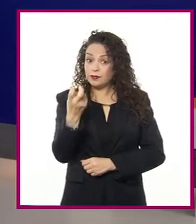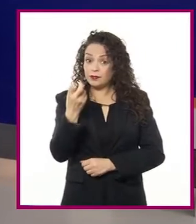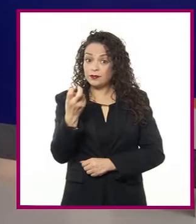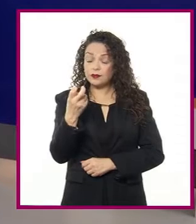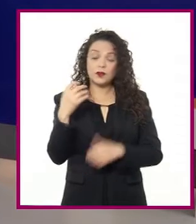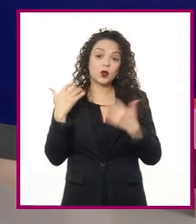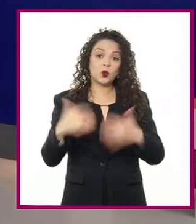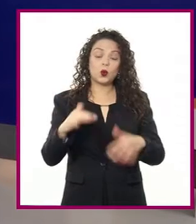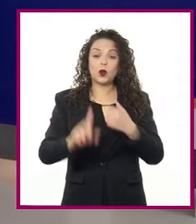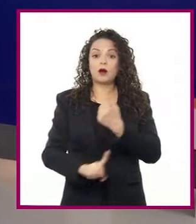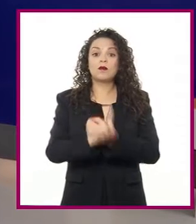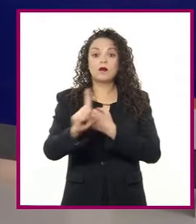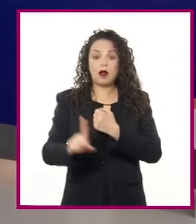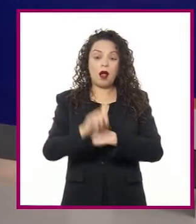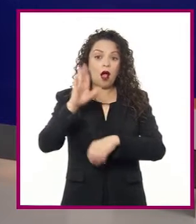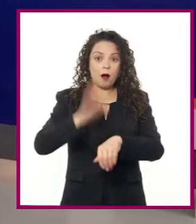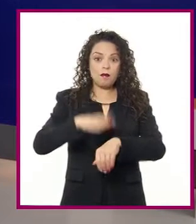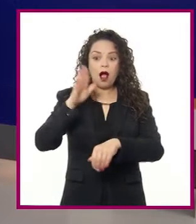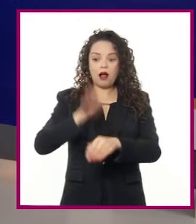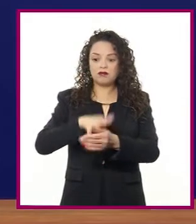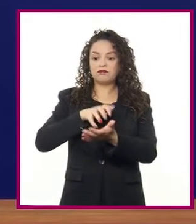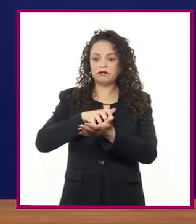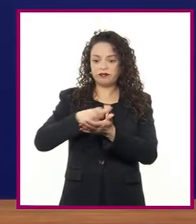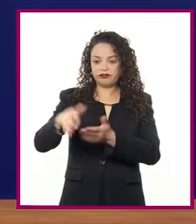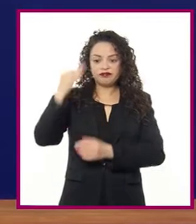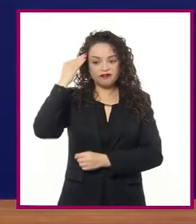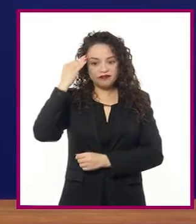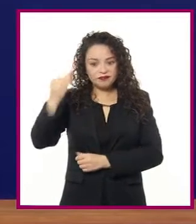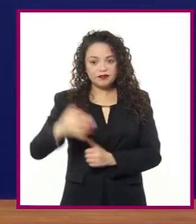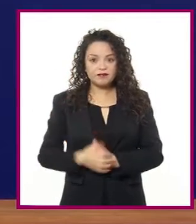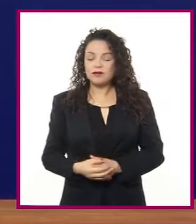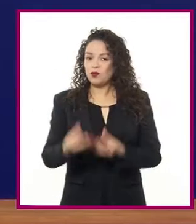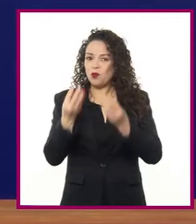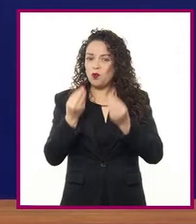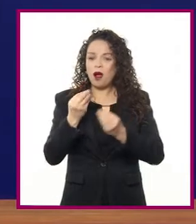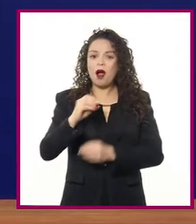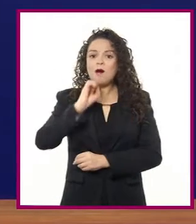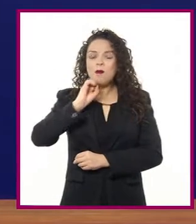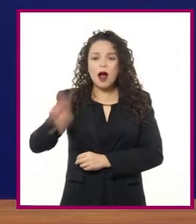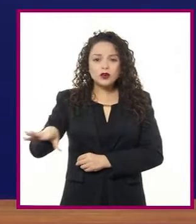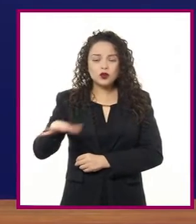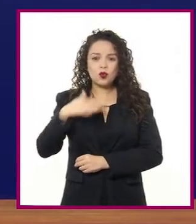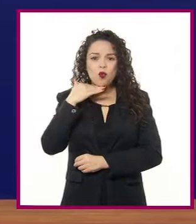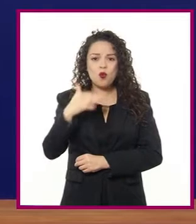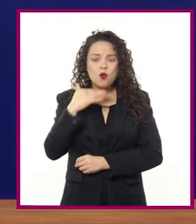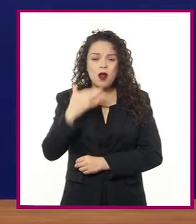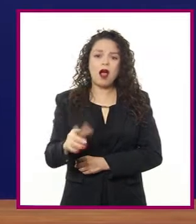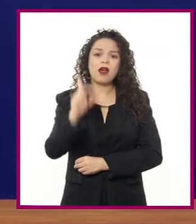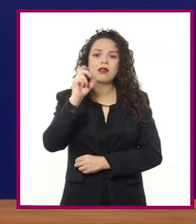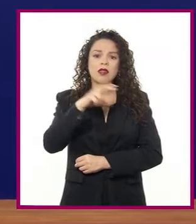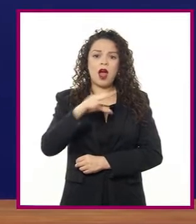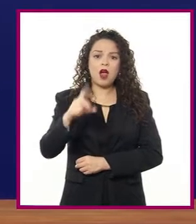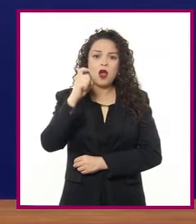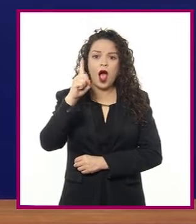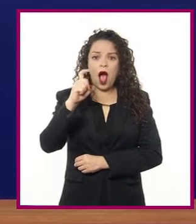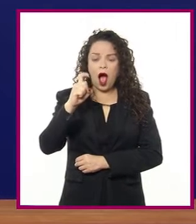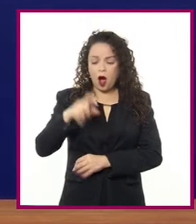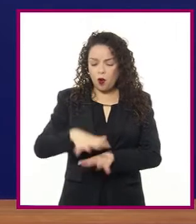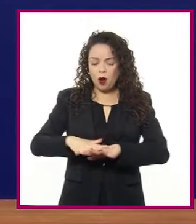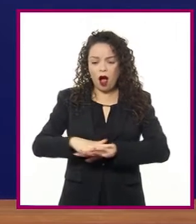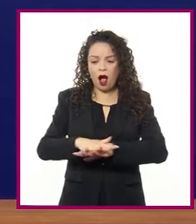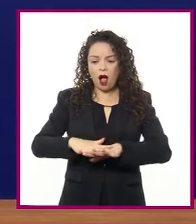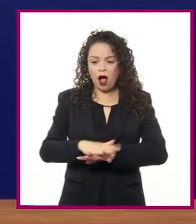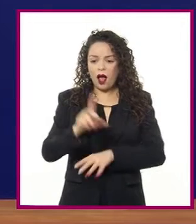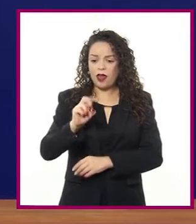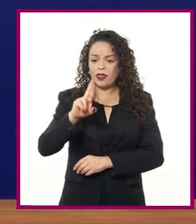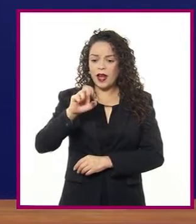un problema que ha aumentado con el tiempo. El exceso de basura afecta los servicios de drenaje y ensucia el entorno. Por